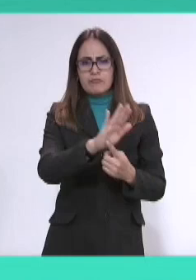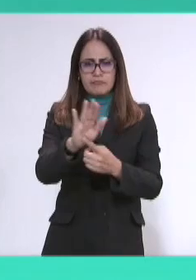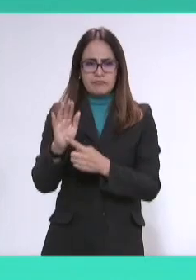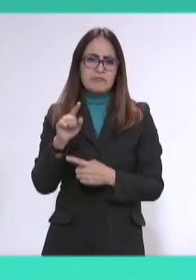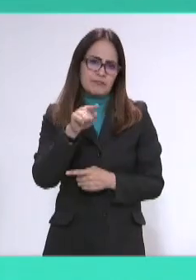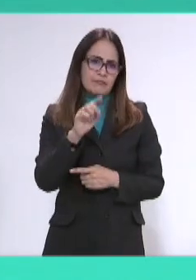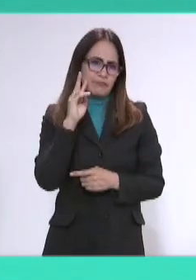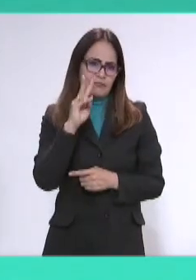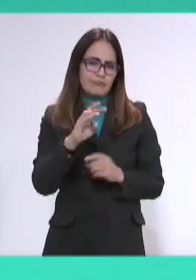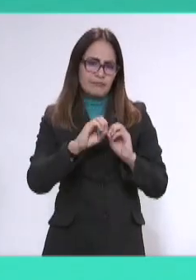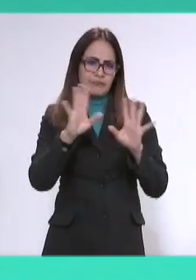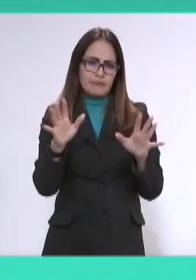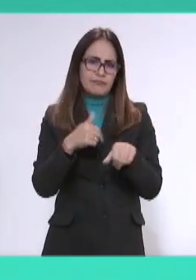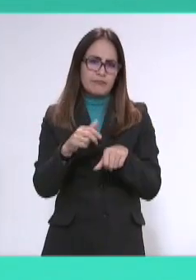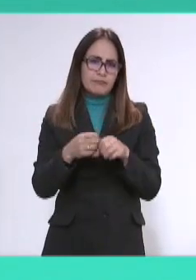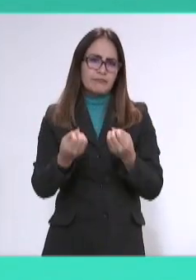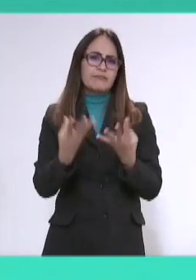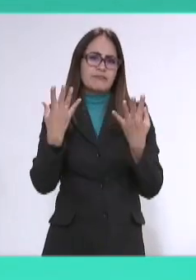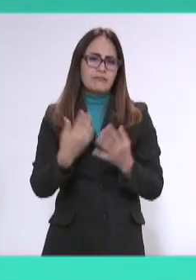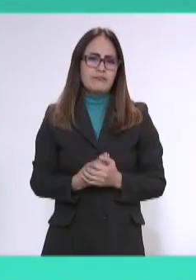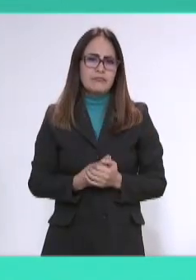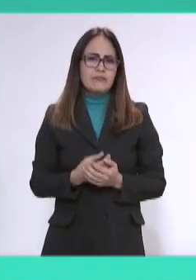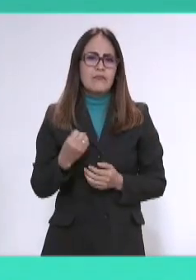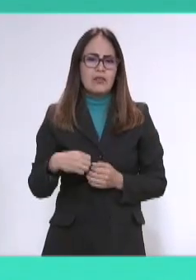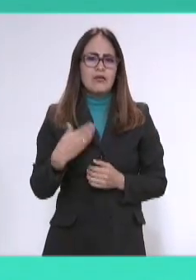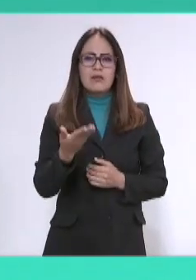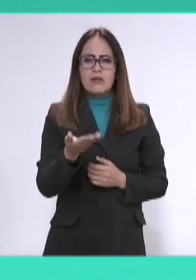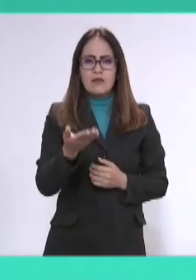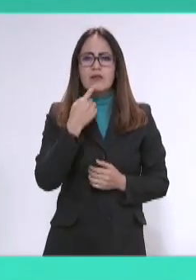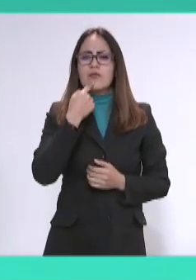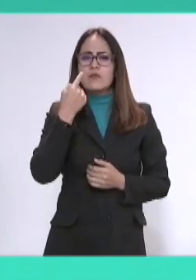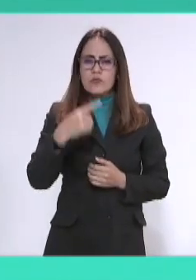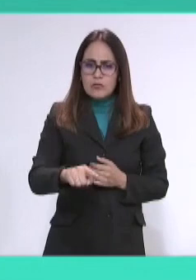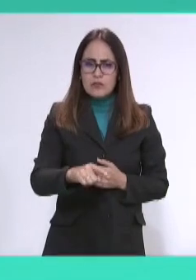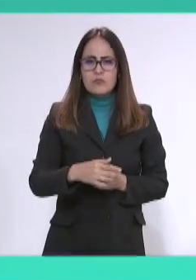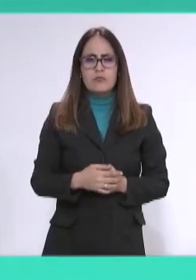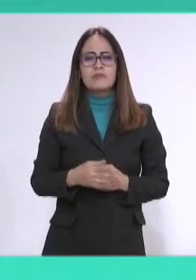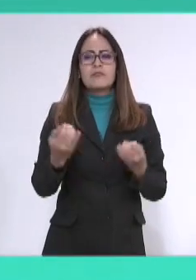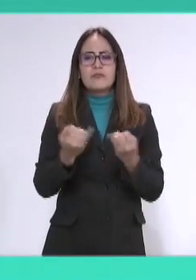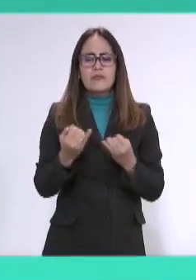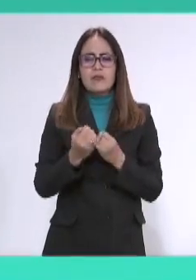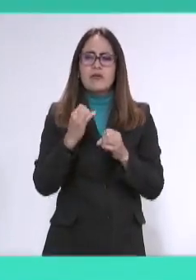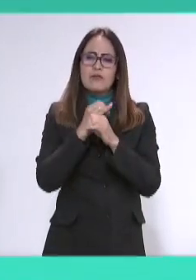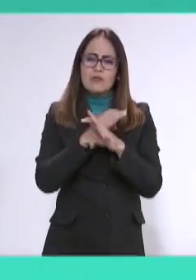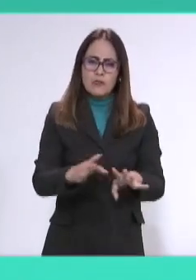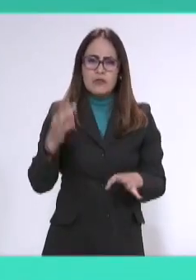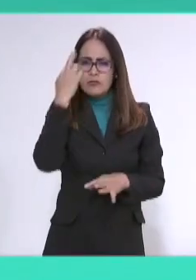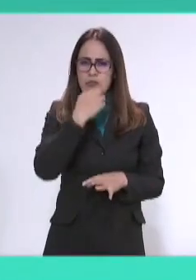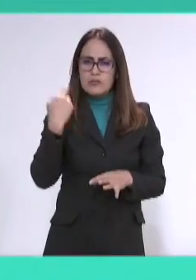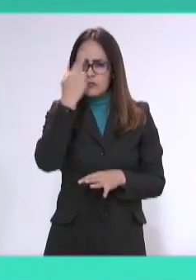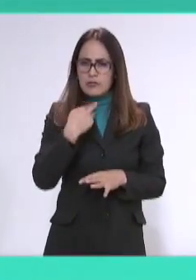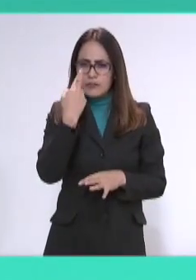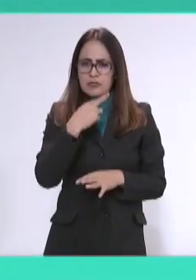ahí. Ajá. Interponer su recurso, interponer denuncias y consultar la información, pero siempre que